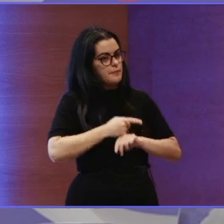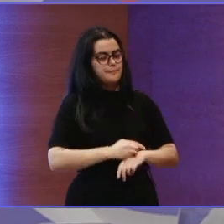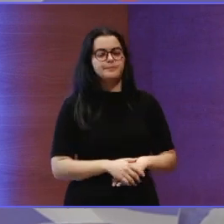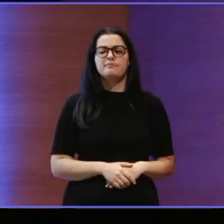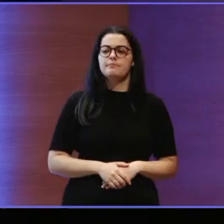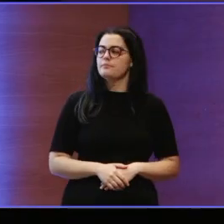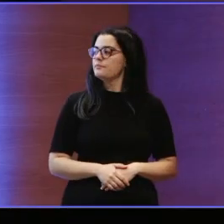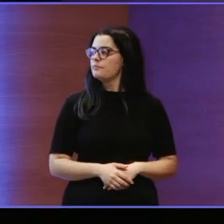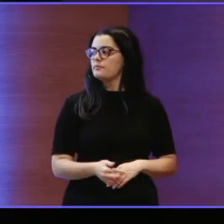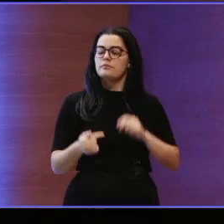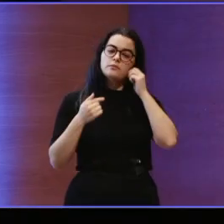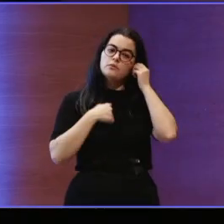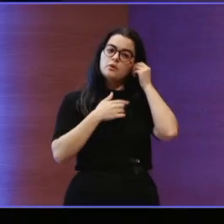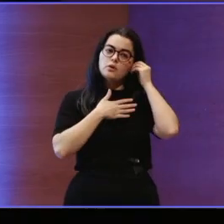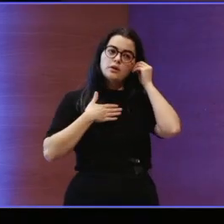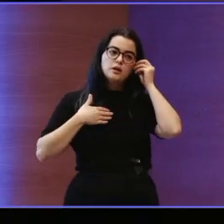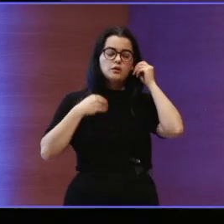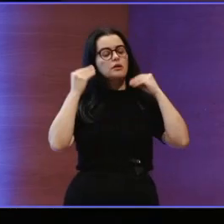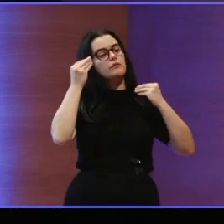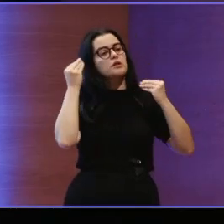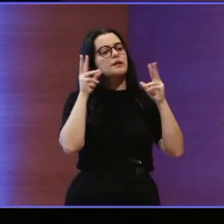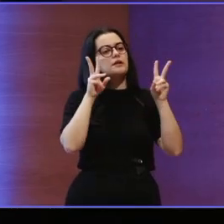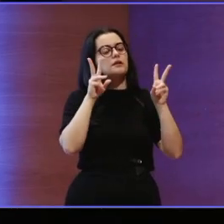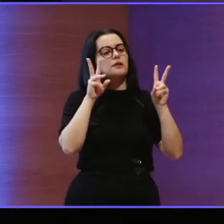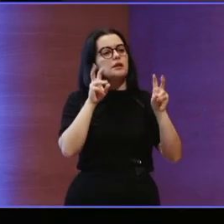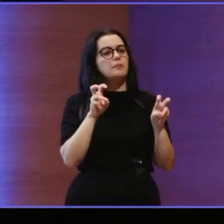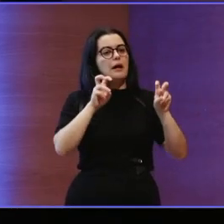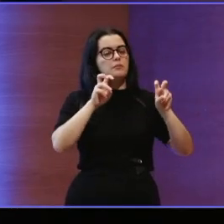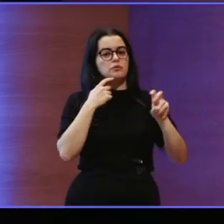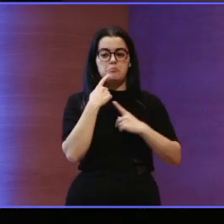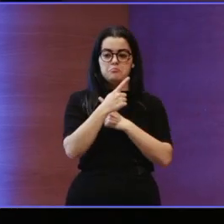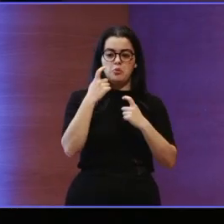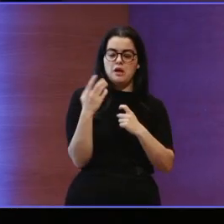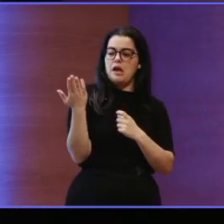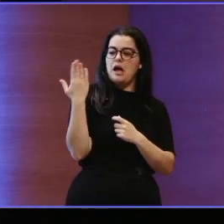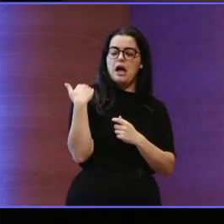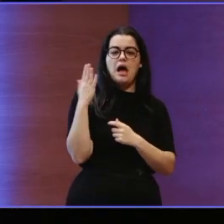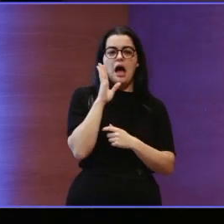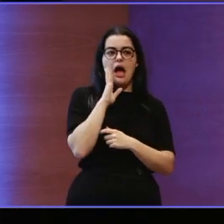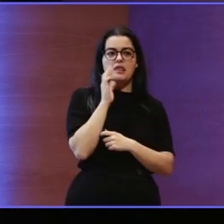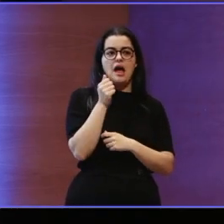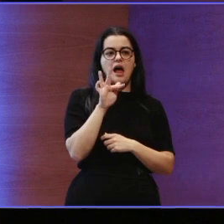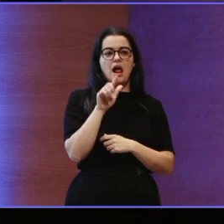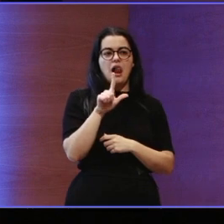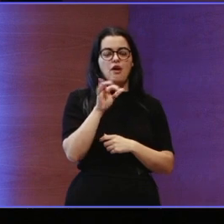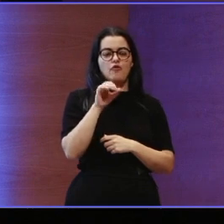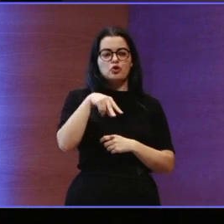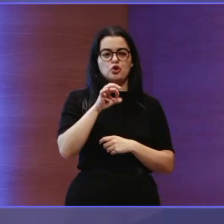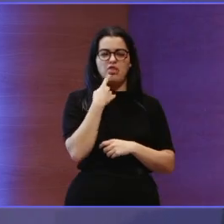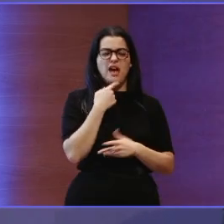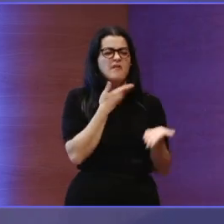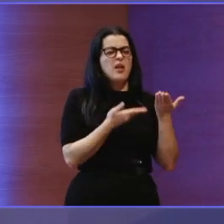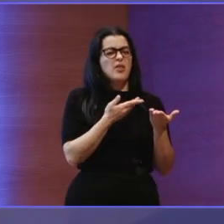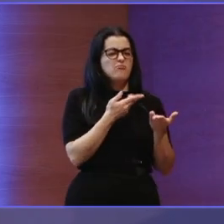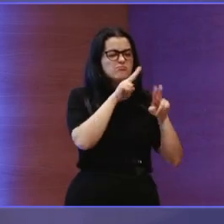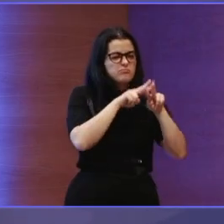Bueno yo voy a hacer una una reflexión un poco planteando a partir de la pregunta que nos hacía Alfonso para aqu la evaluación pero Eh